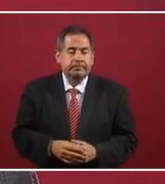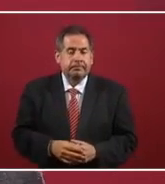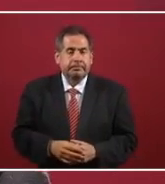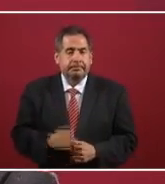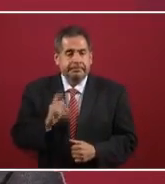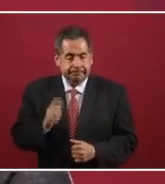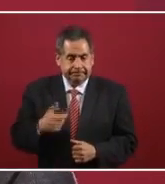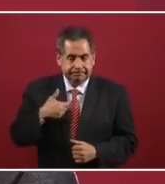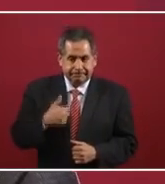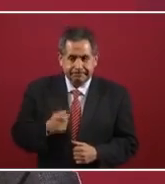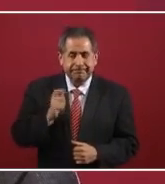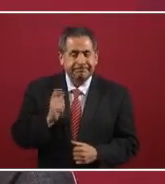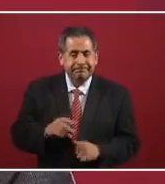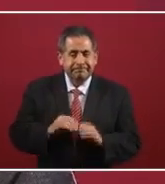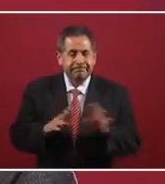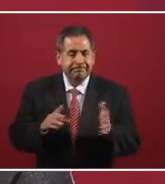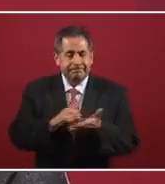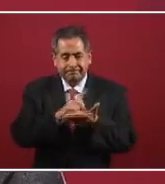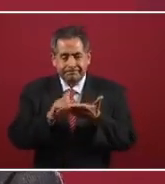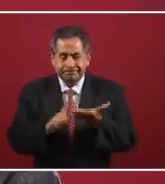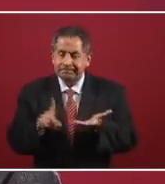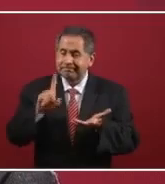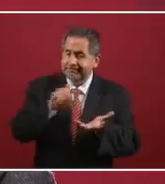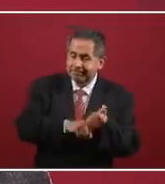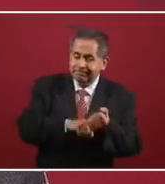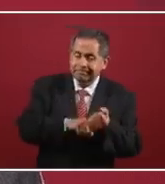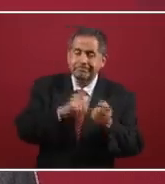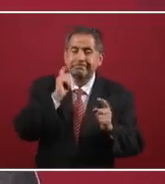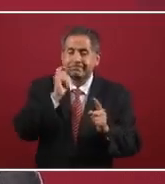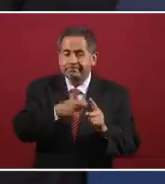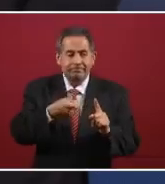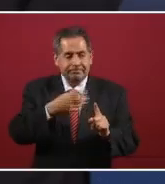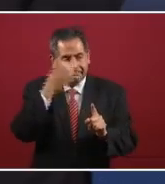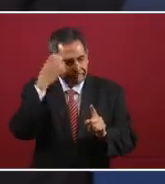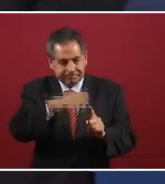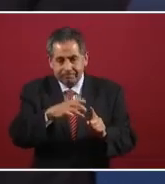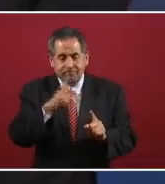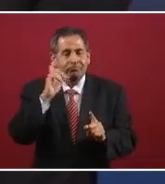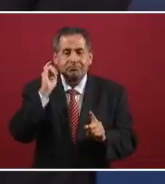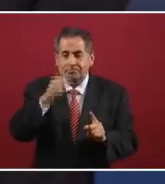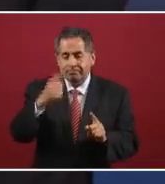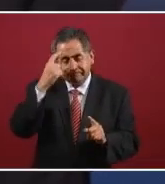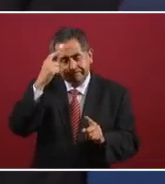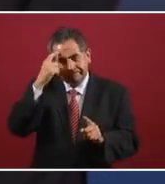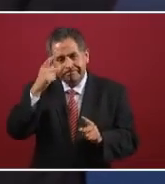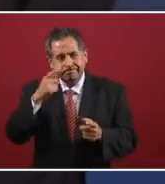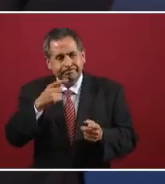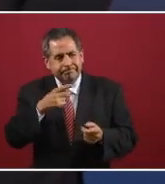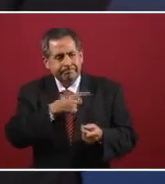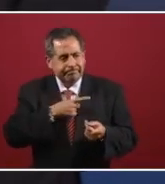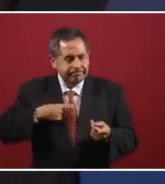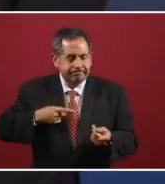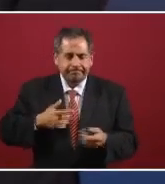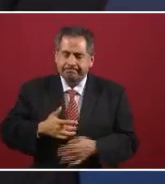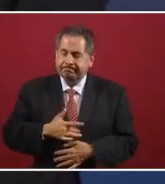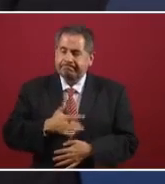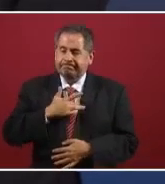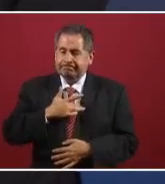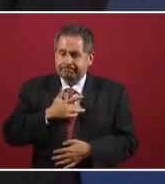entender el fenómeno complejo de adicciones con una mirada incluyente, una mirada compasiva, que nos